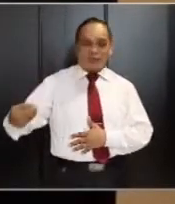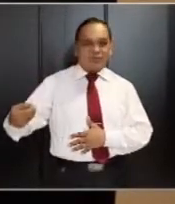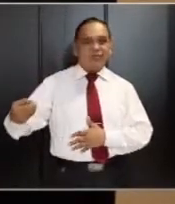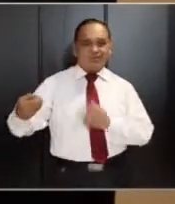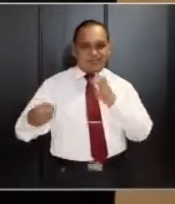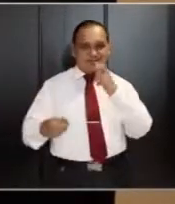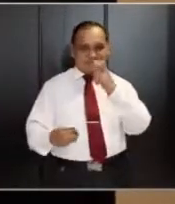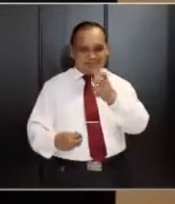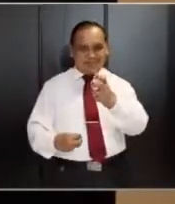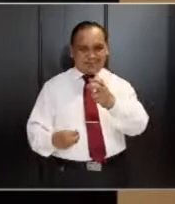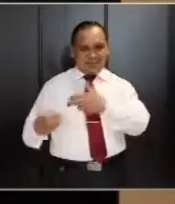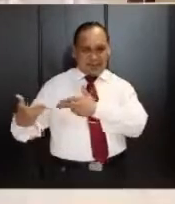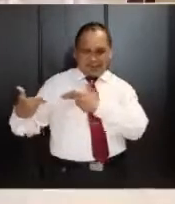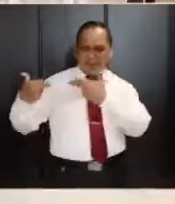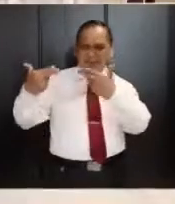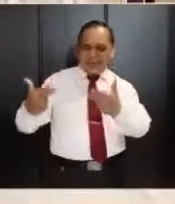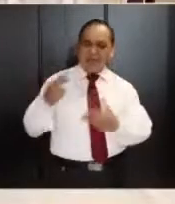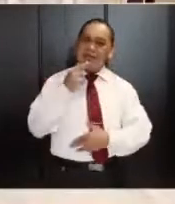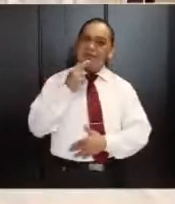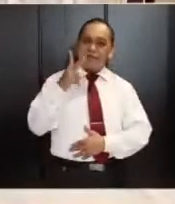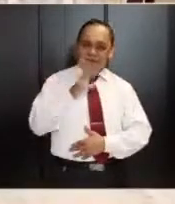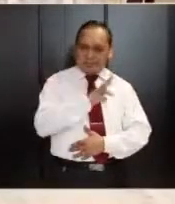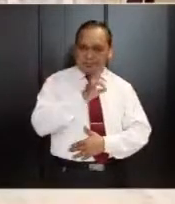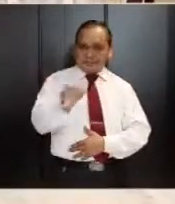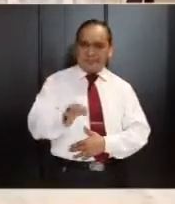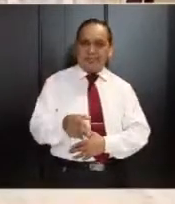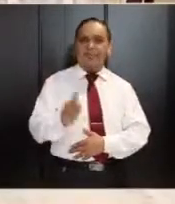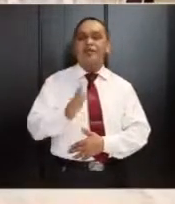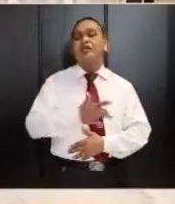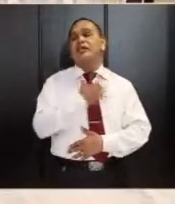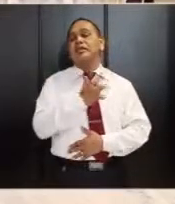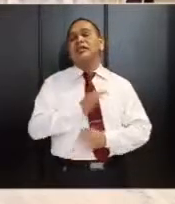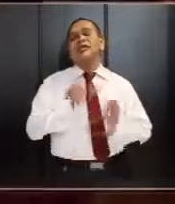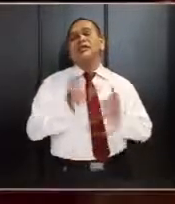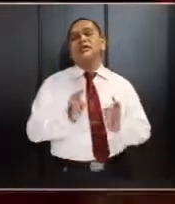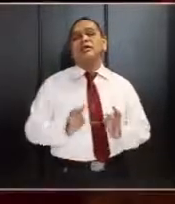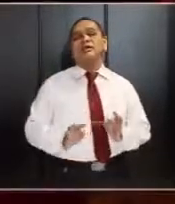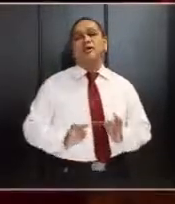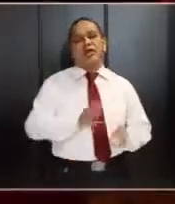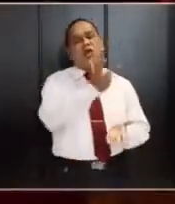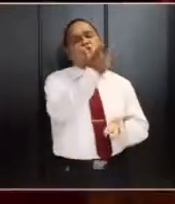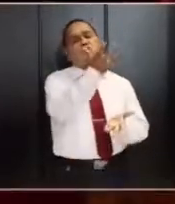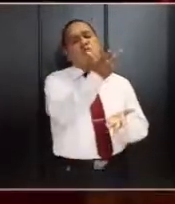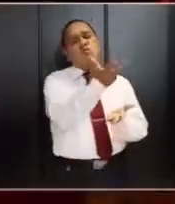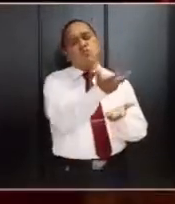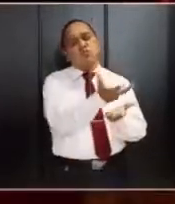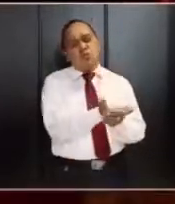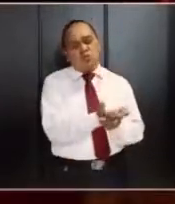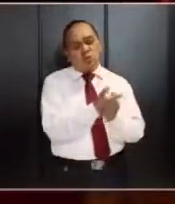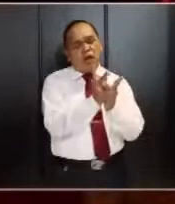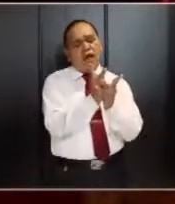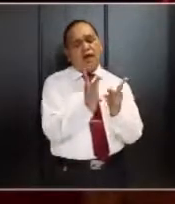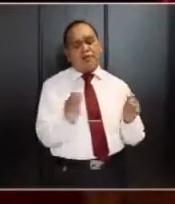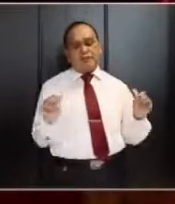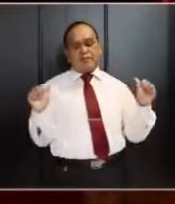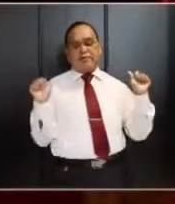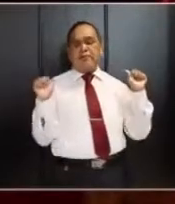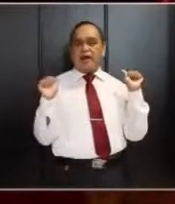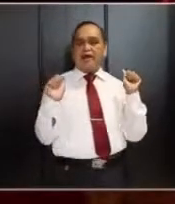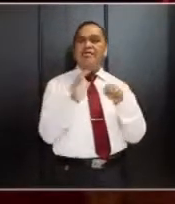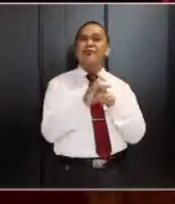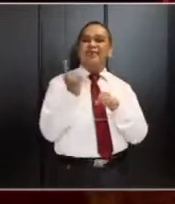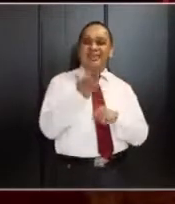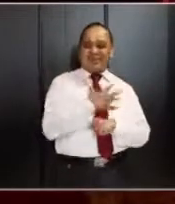queremos dejar. Esa a nuestros hijos. Es la mejor hijos. Herencia. Así es. Claro, quedarte tranquila, decir, me voy a la tumba sintiéndome en paz, porque les dejé